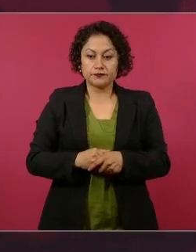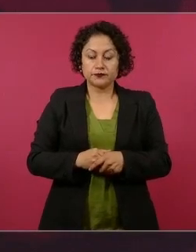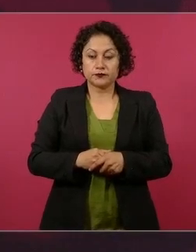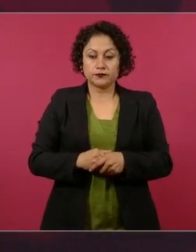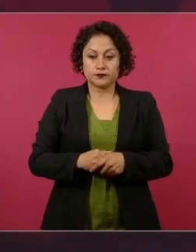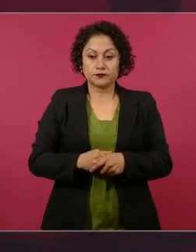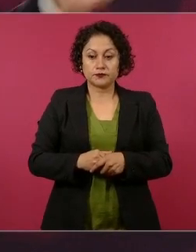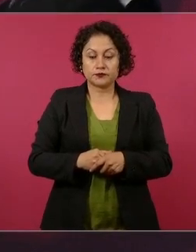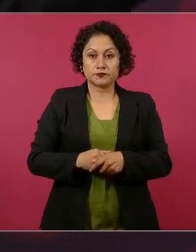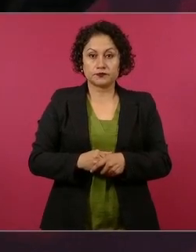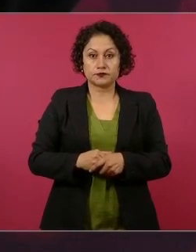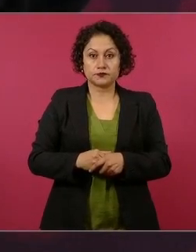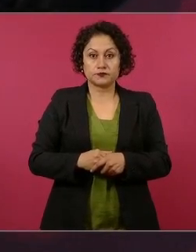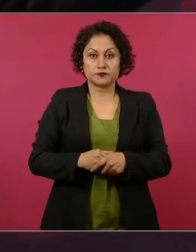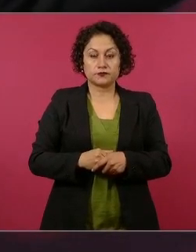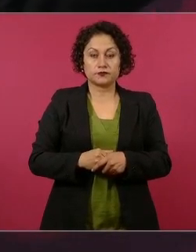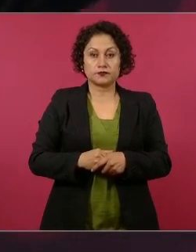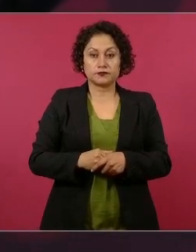y porque